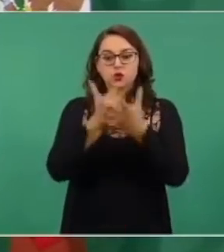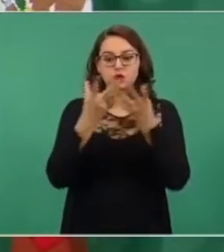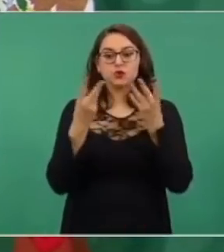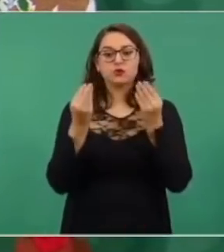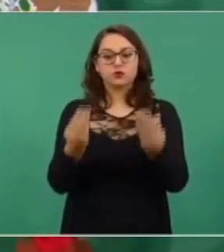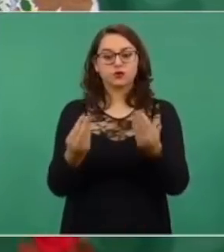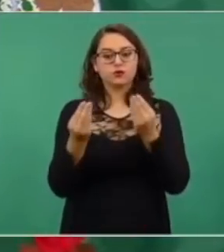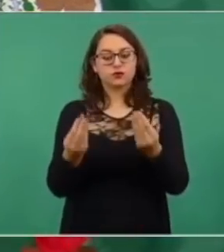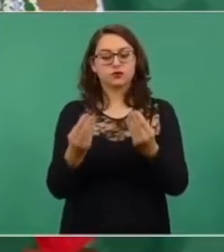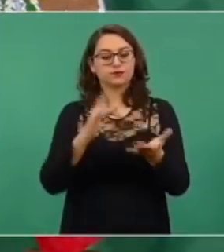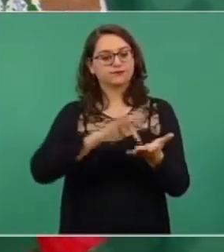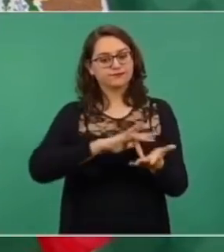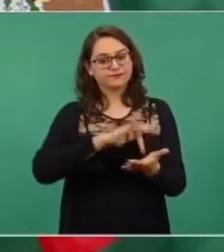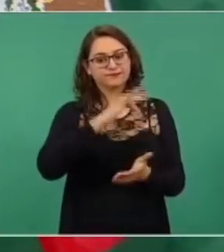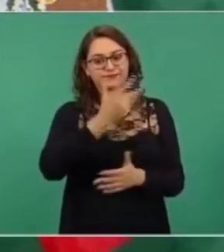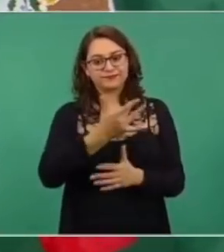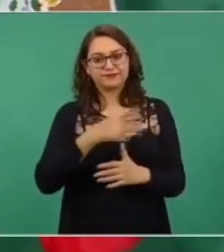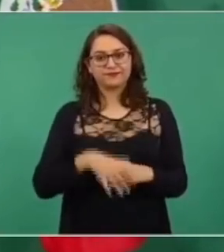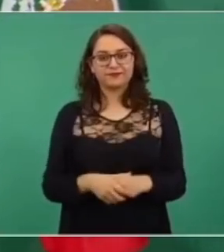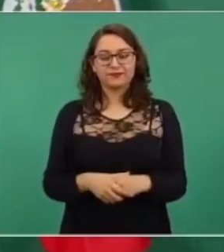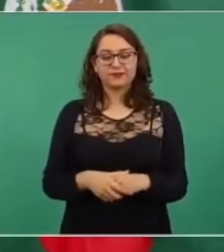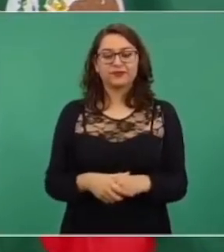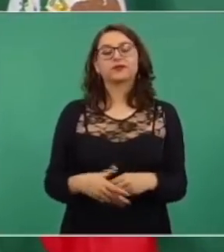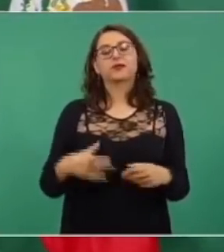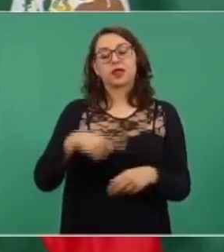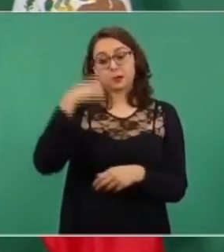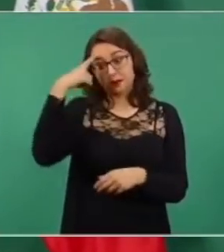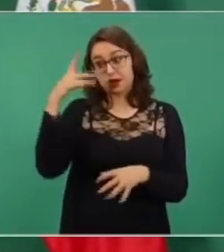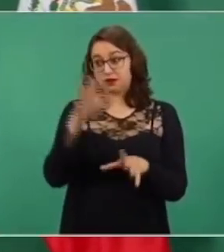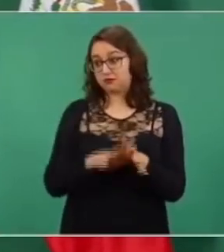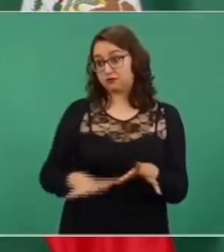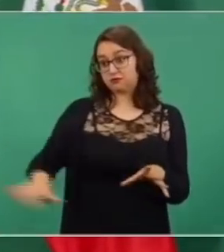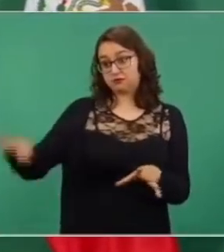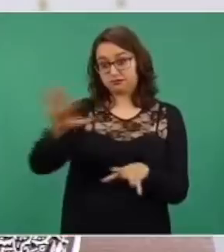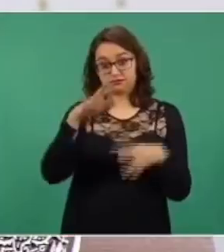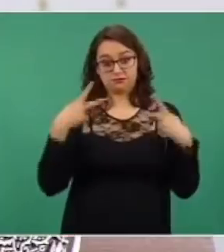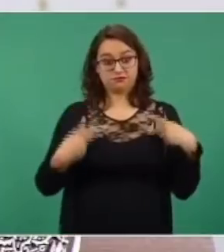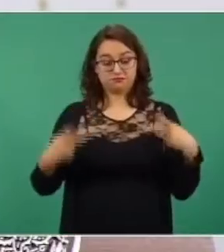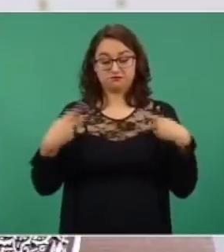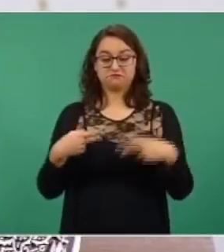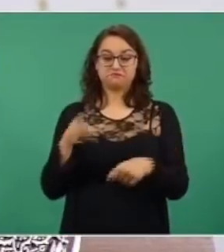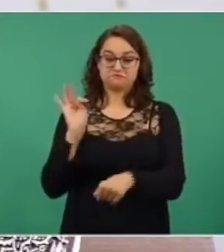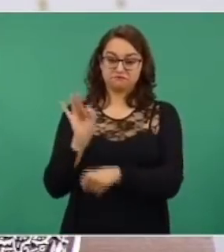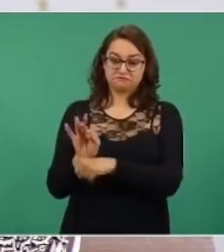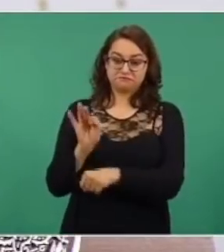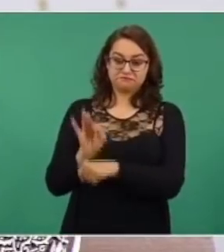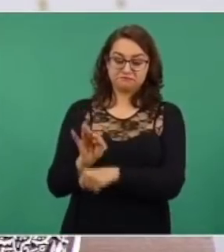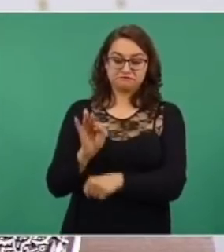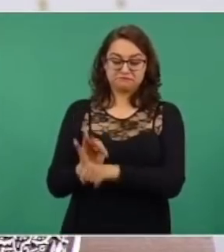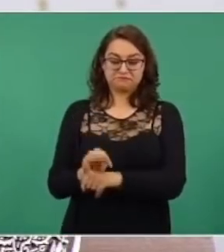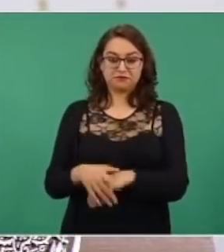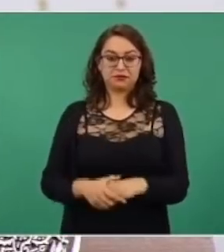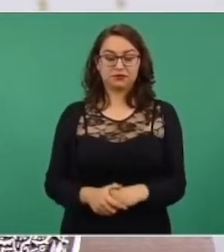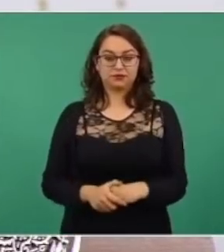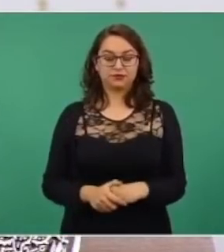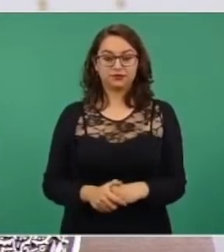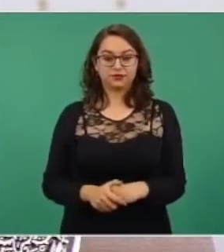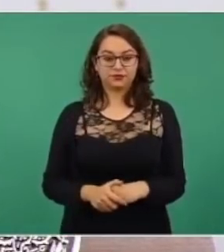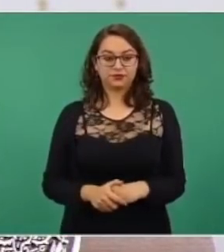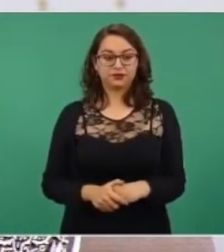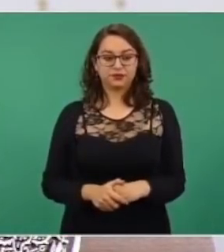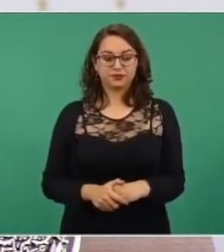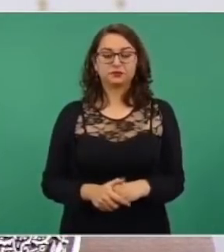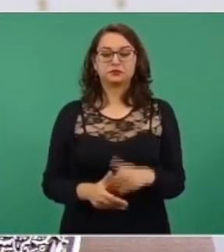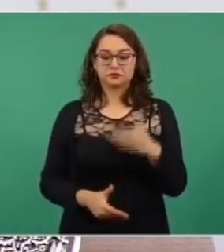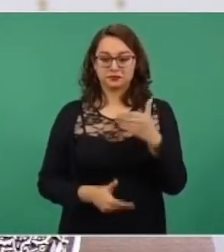que la población se proteja con la vacunación. Entonces